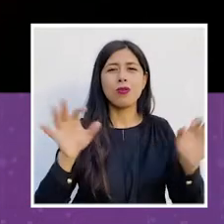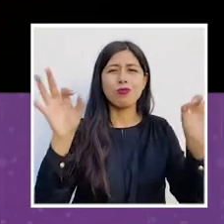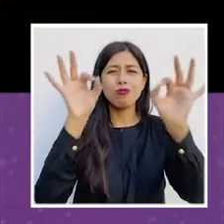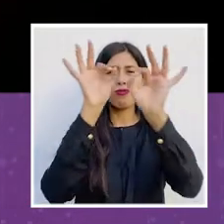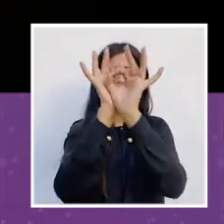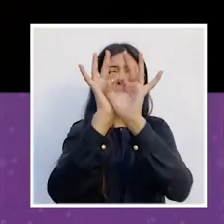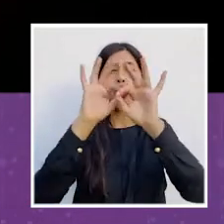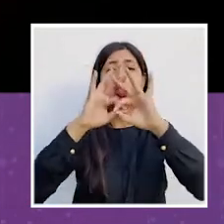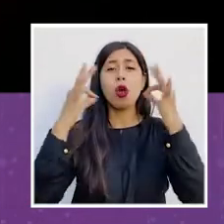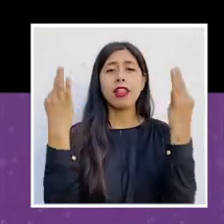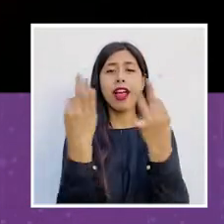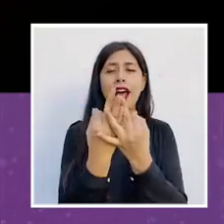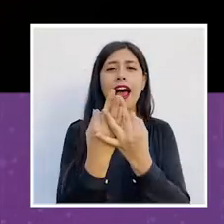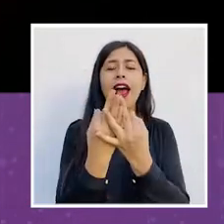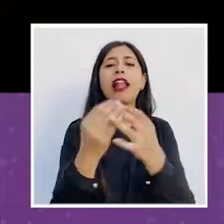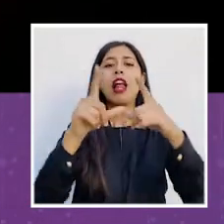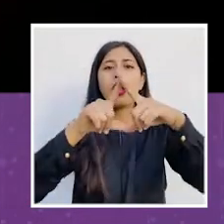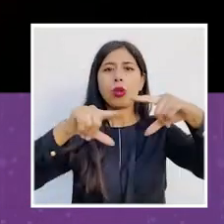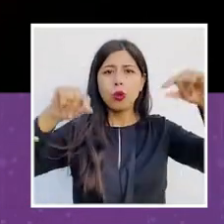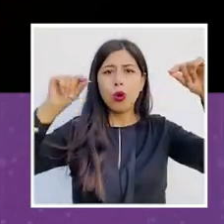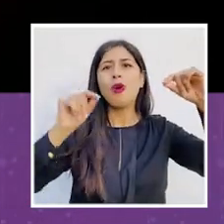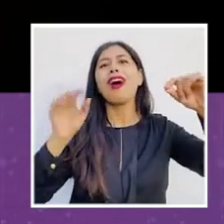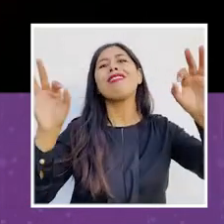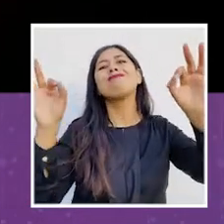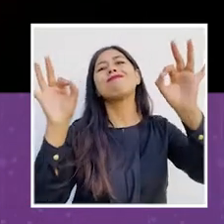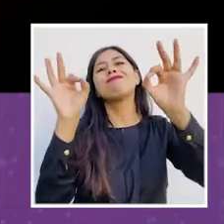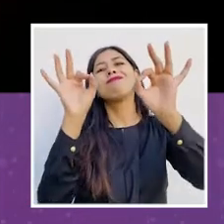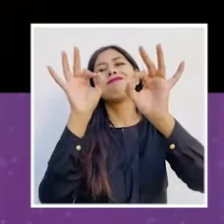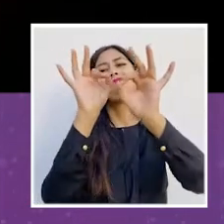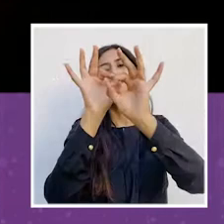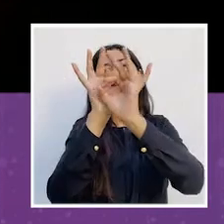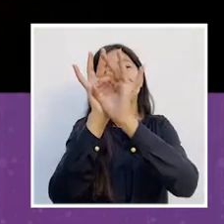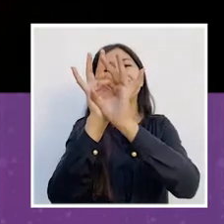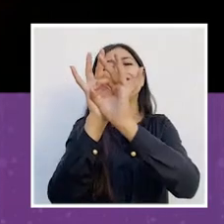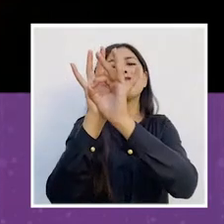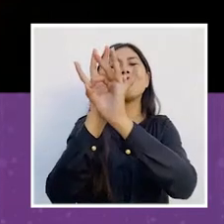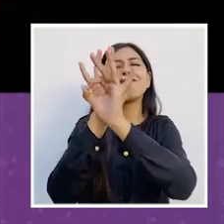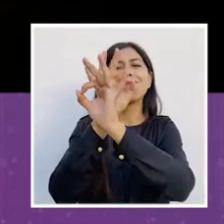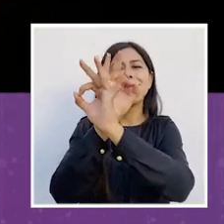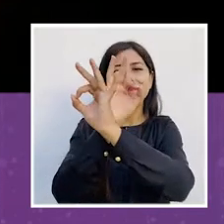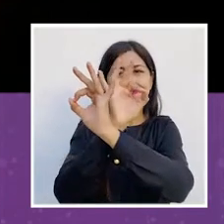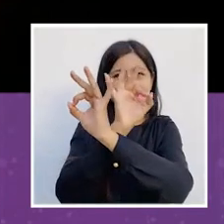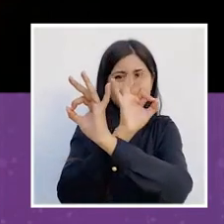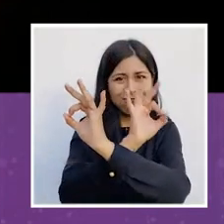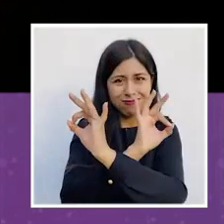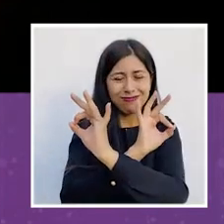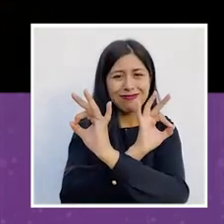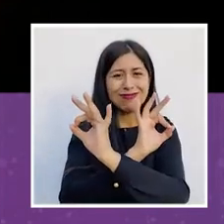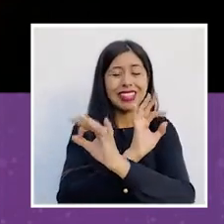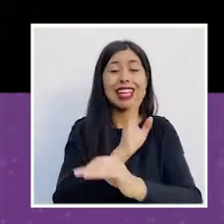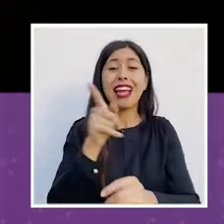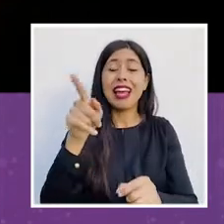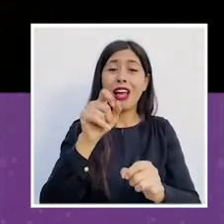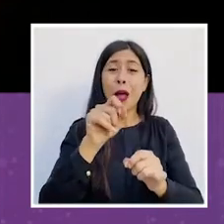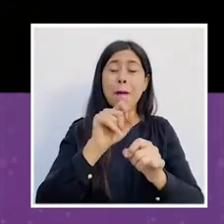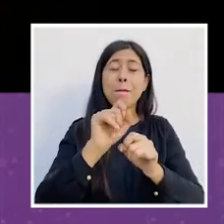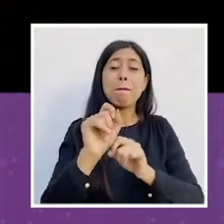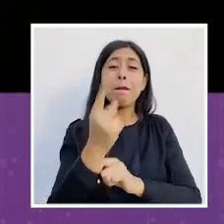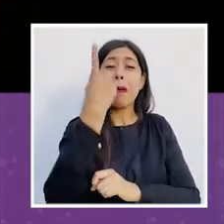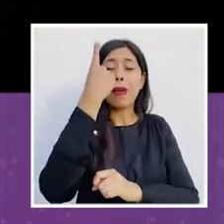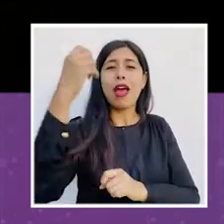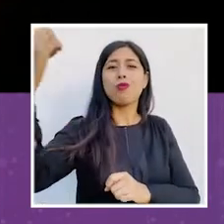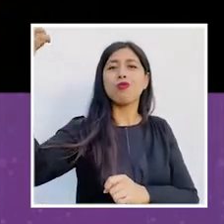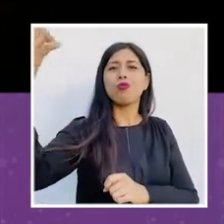de eclipse total, la luna se sigue moviendo, ¿no es cierto?, en su trayectoria. Y va a aparecer el primer